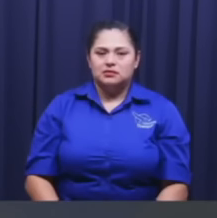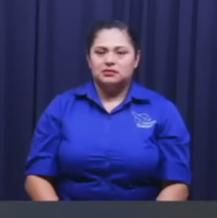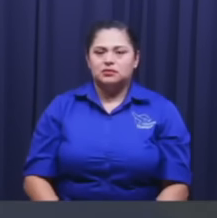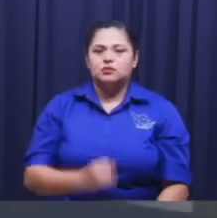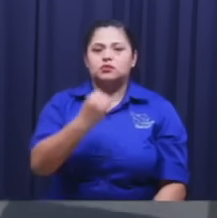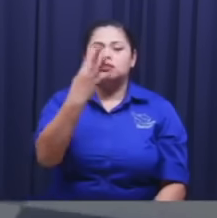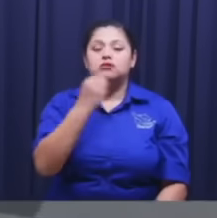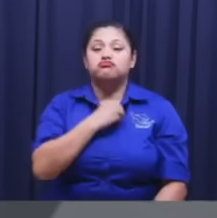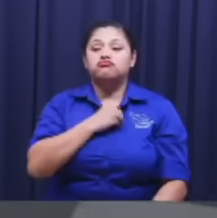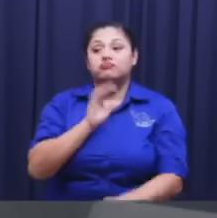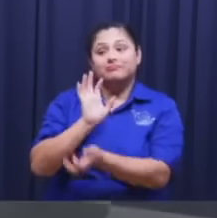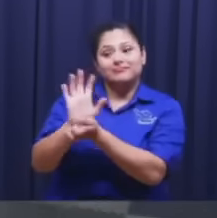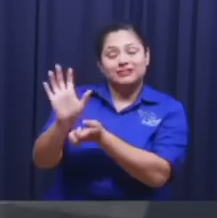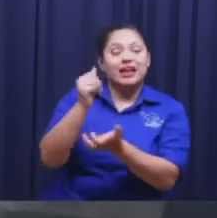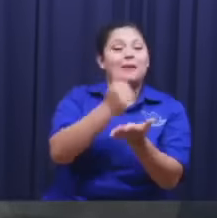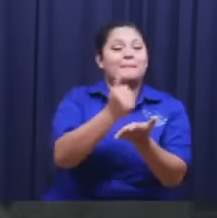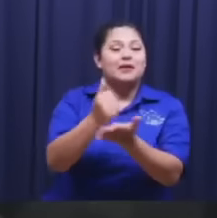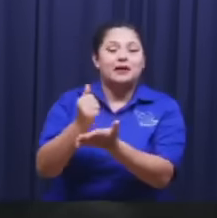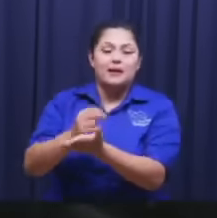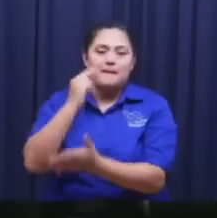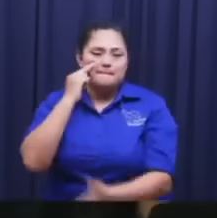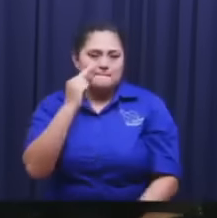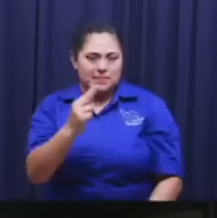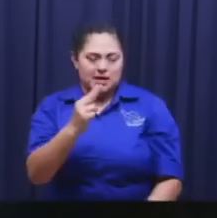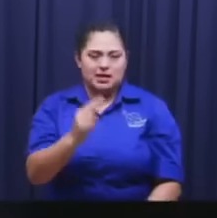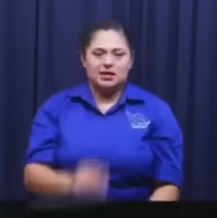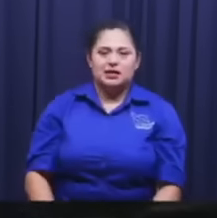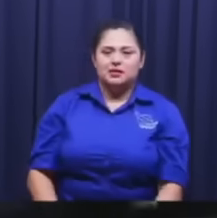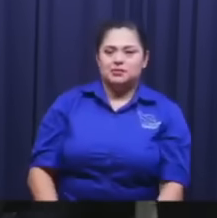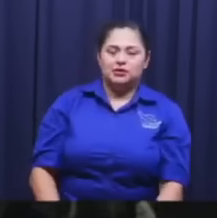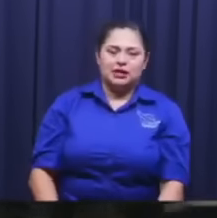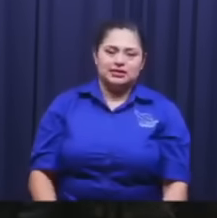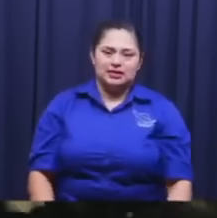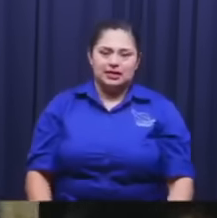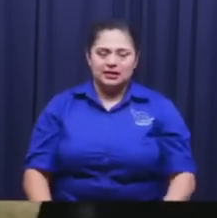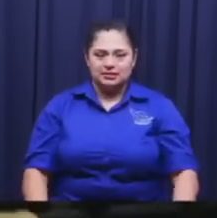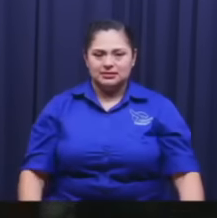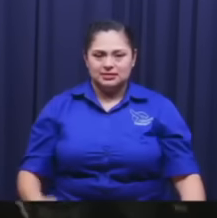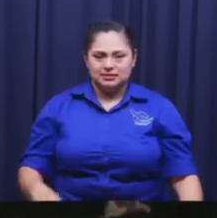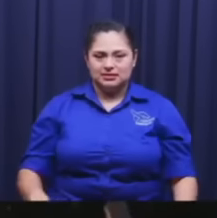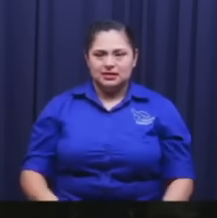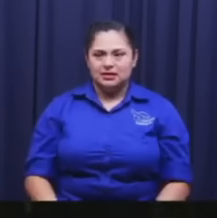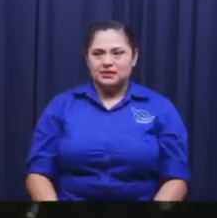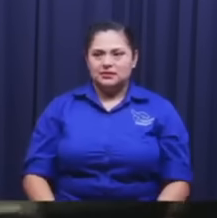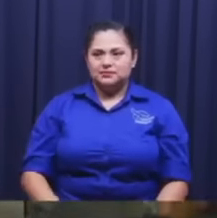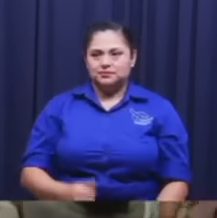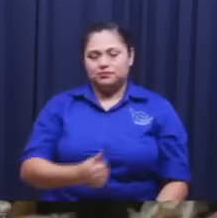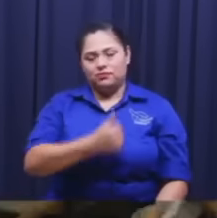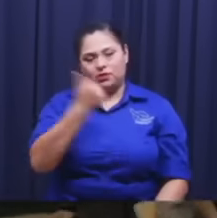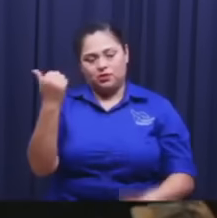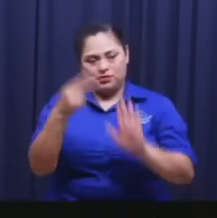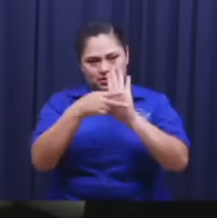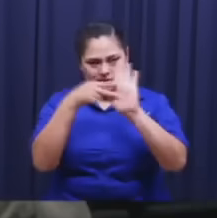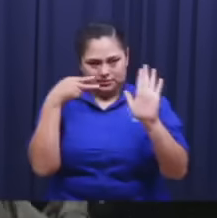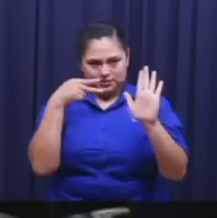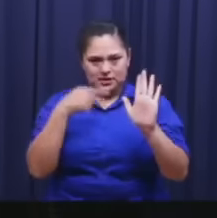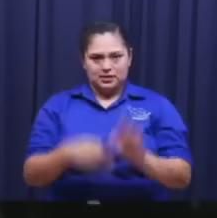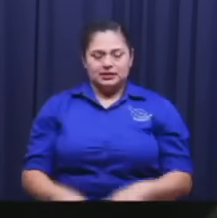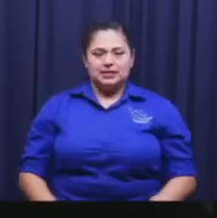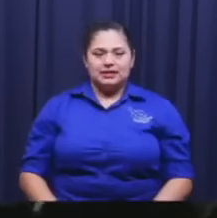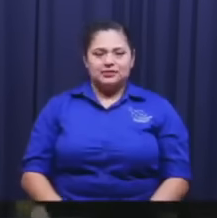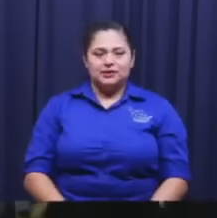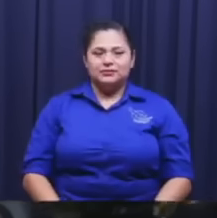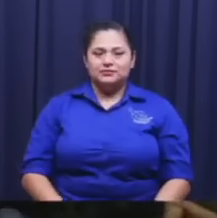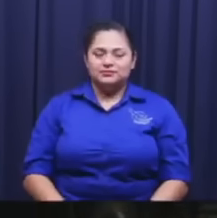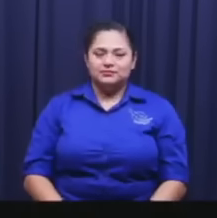Va. Entonces, mire este versículo, este es tremendo, este es bien tremendo. Le voy a leer dos versiones para